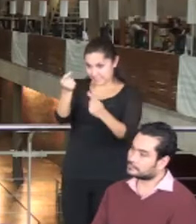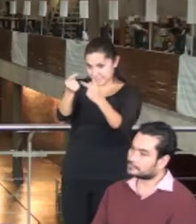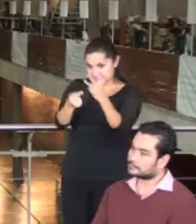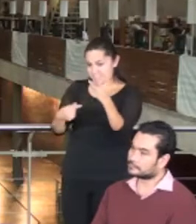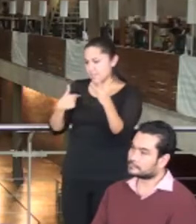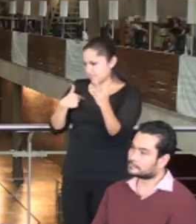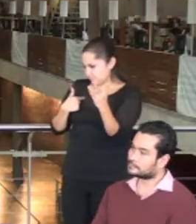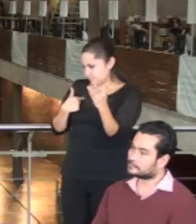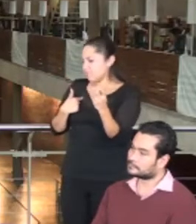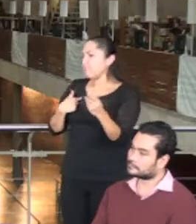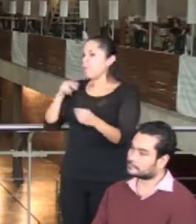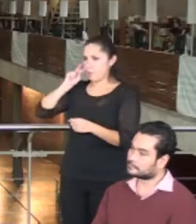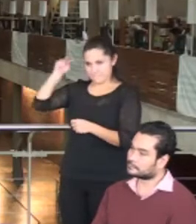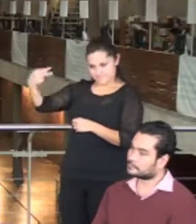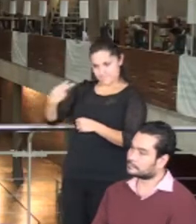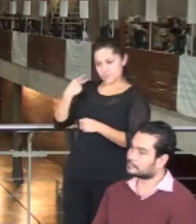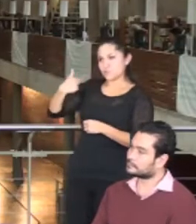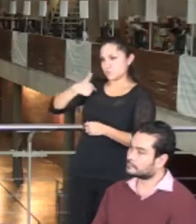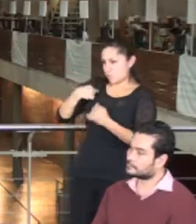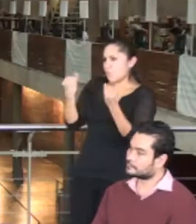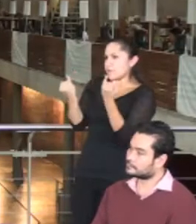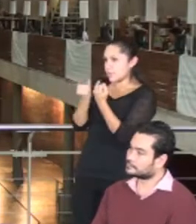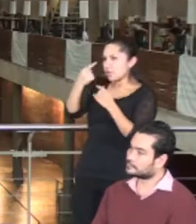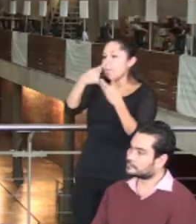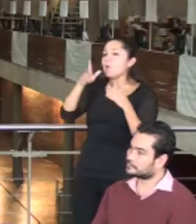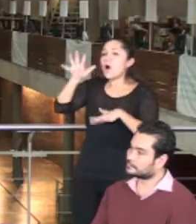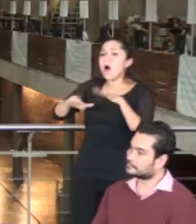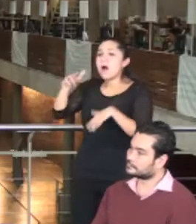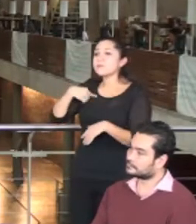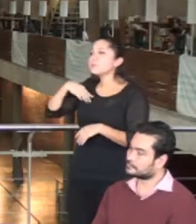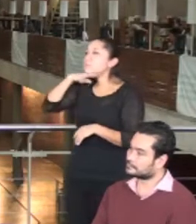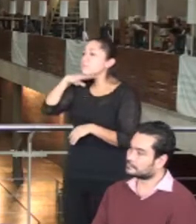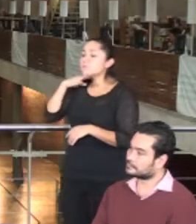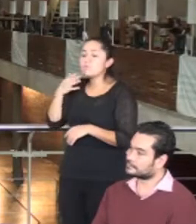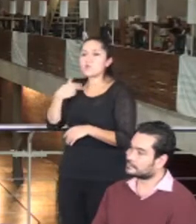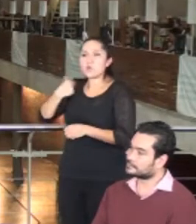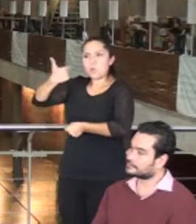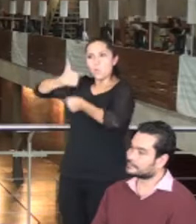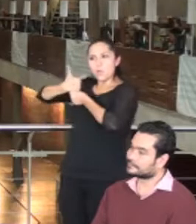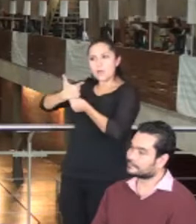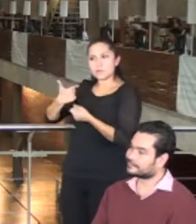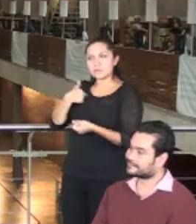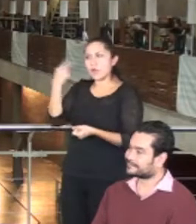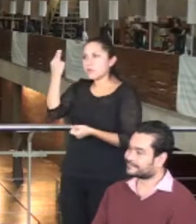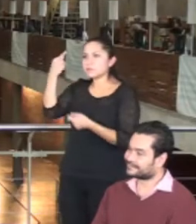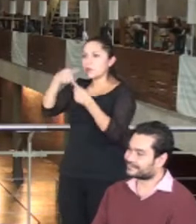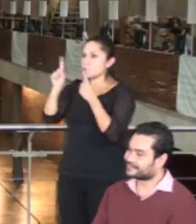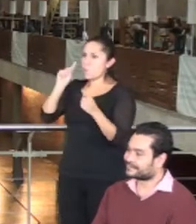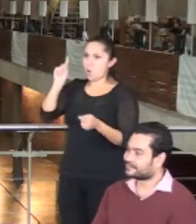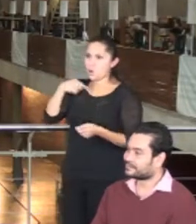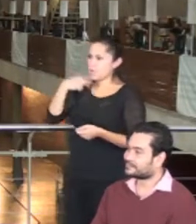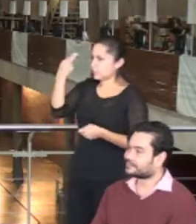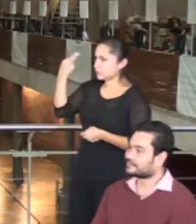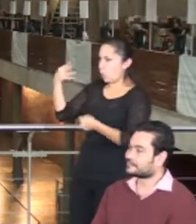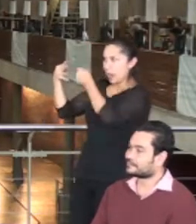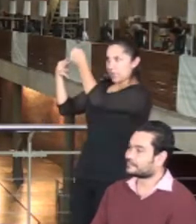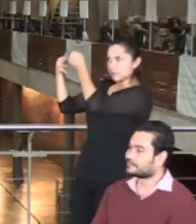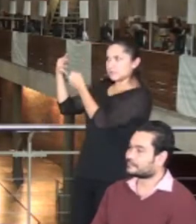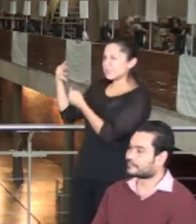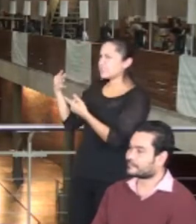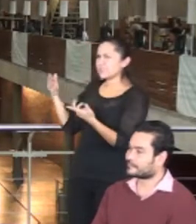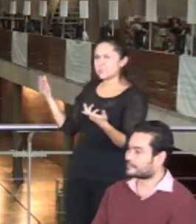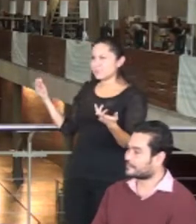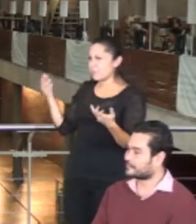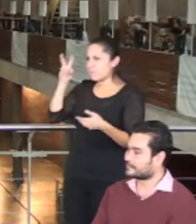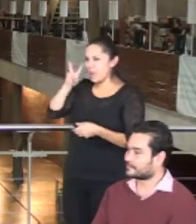porque a veces yo no reconozco mis necesidades me pierdo mis necesidades ni siquiera sé cuáles